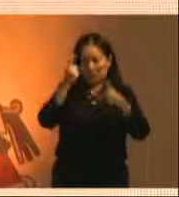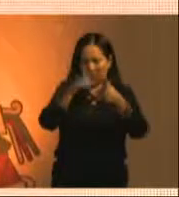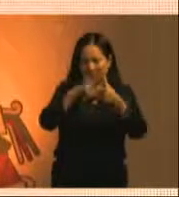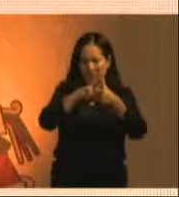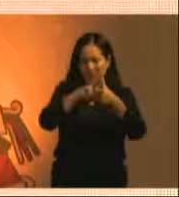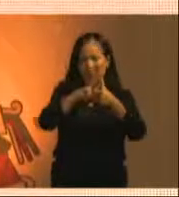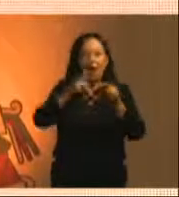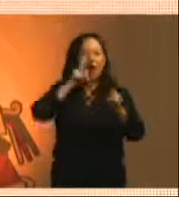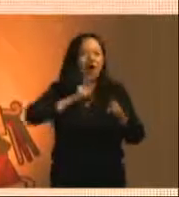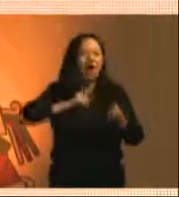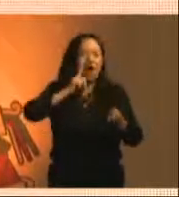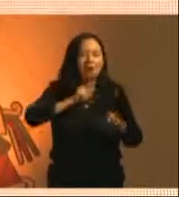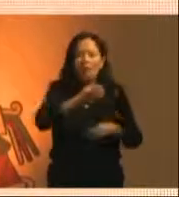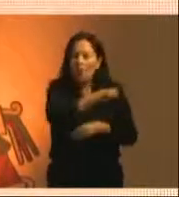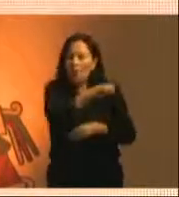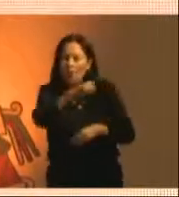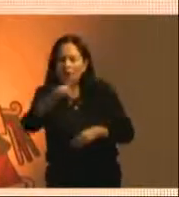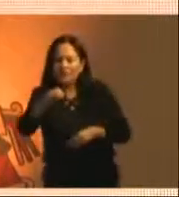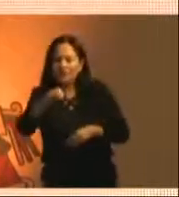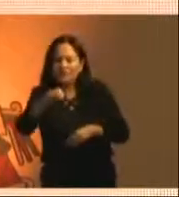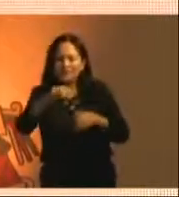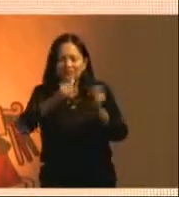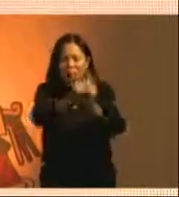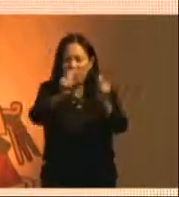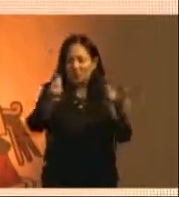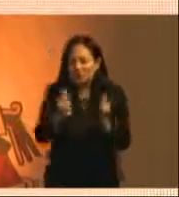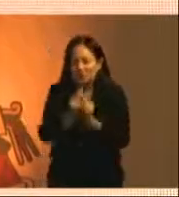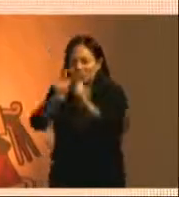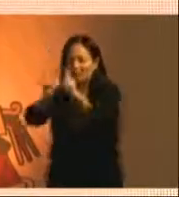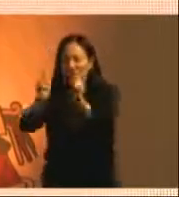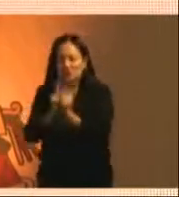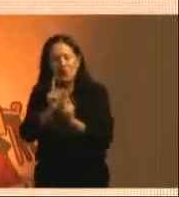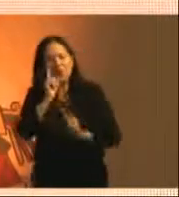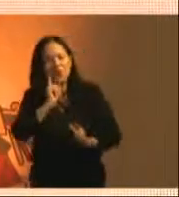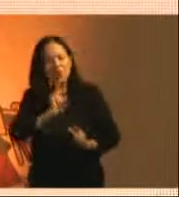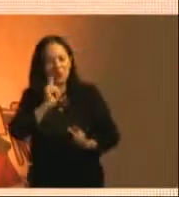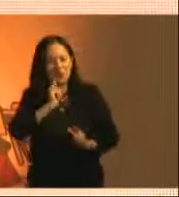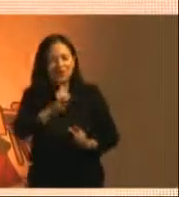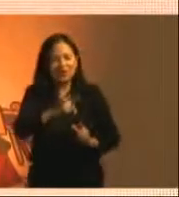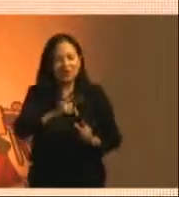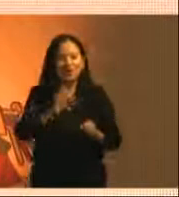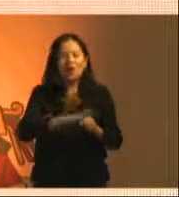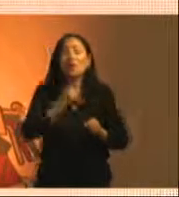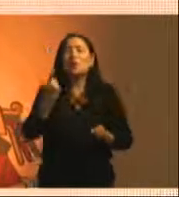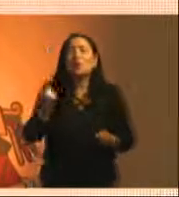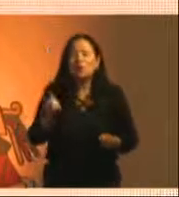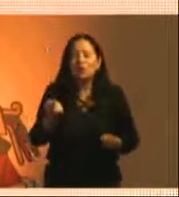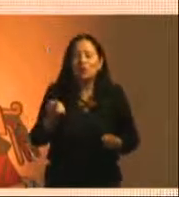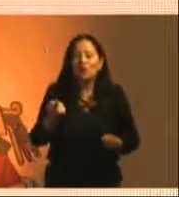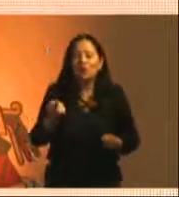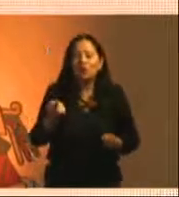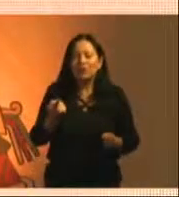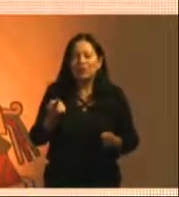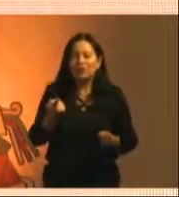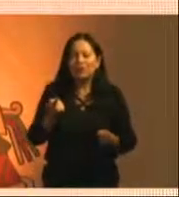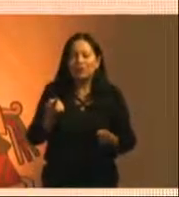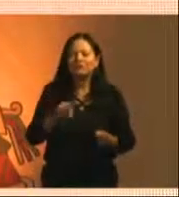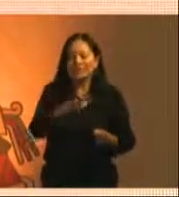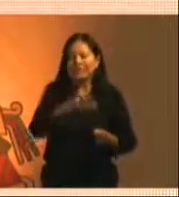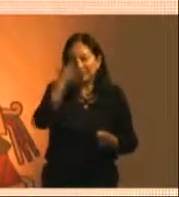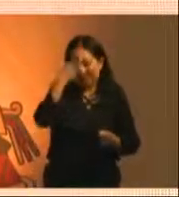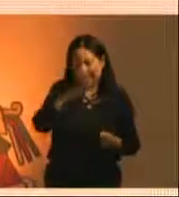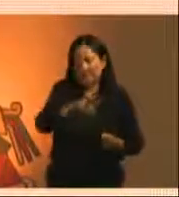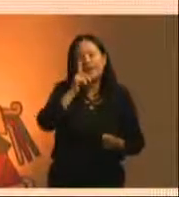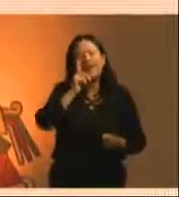organizar ligas especialmente femeninas también porque sabía que sí que si no así especificamente trabajo con las mujeres